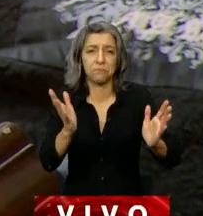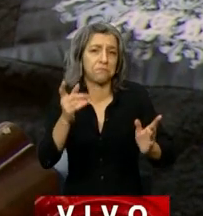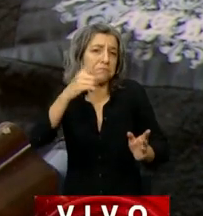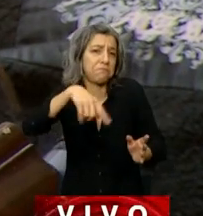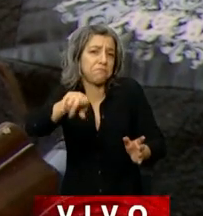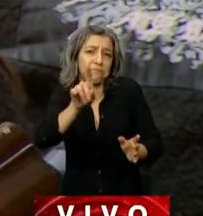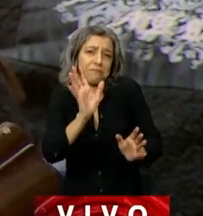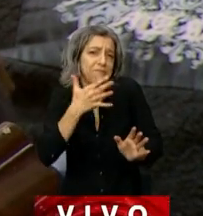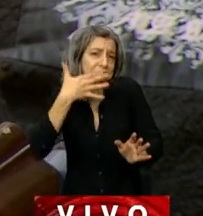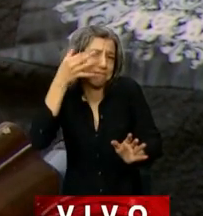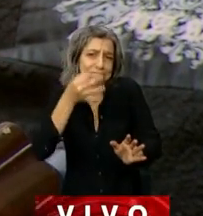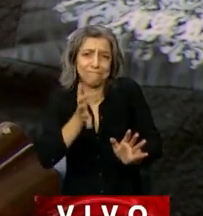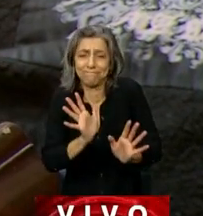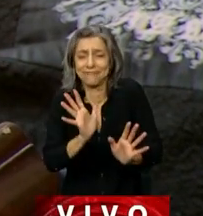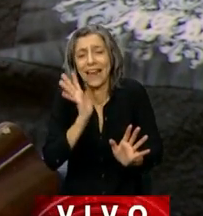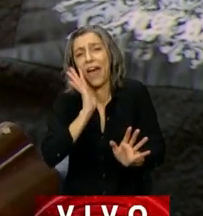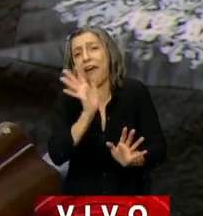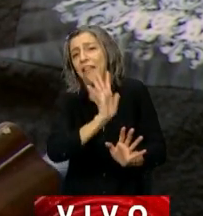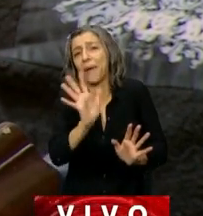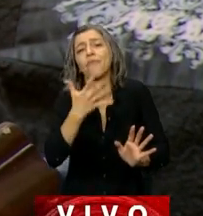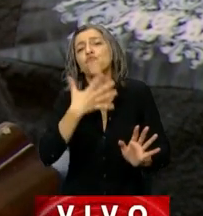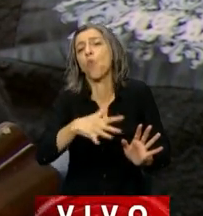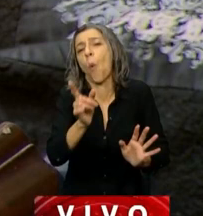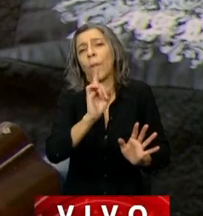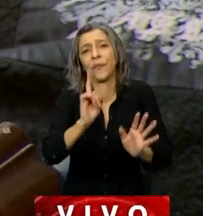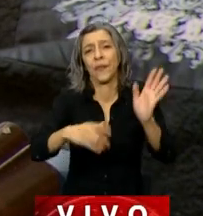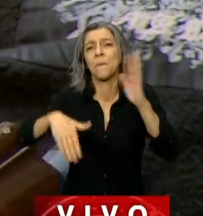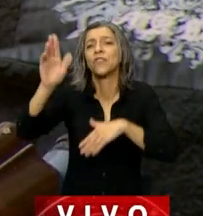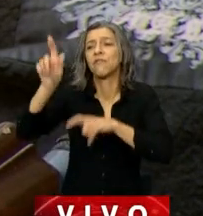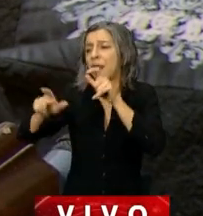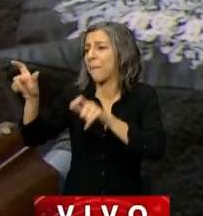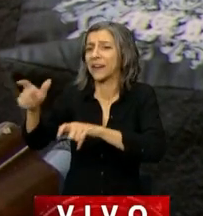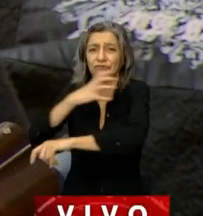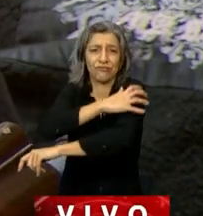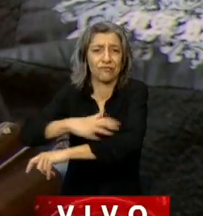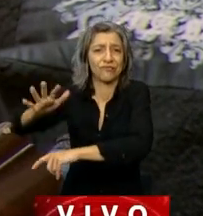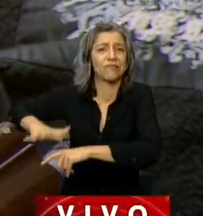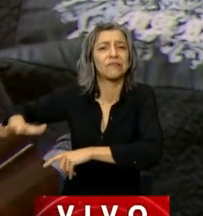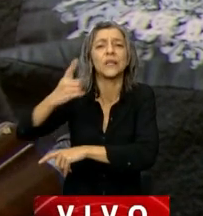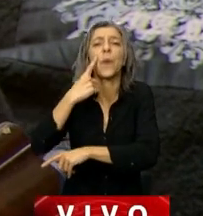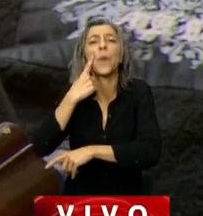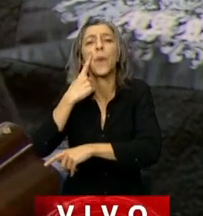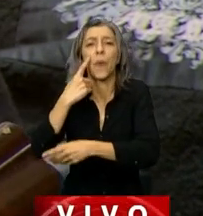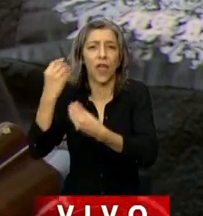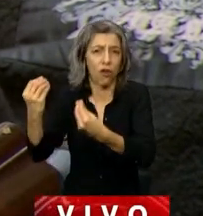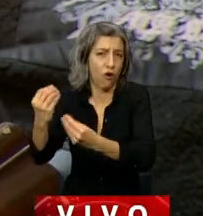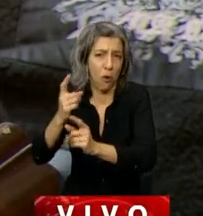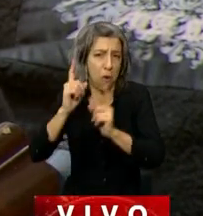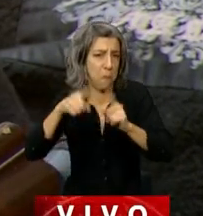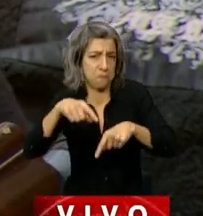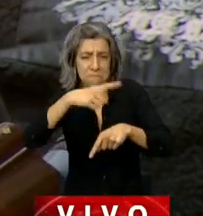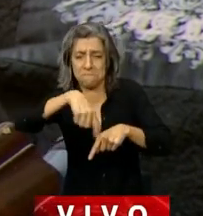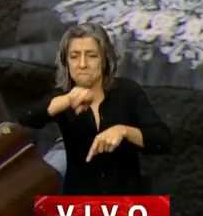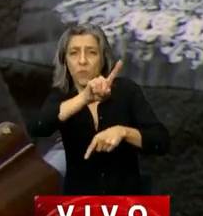ver con la situación que vive la mayoría de la población pobre en nuestro país y que, por el contrario, se la